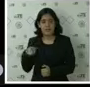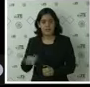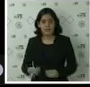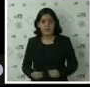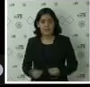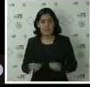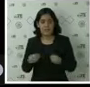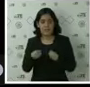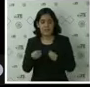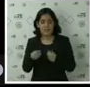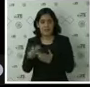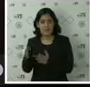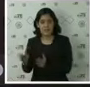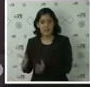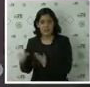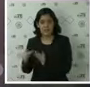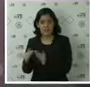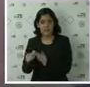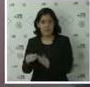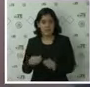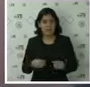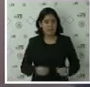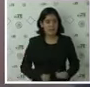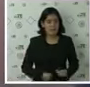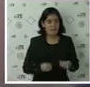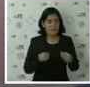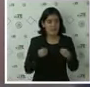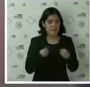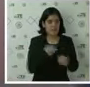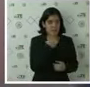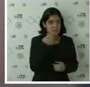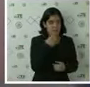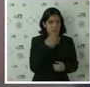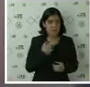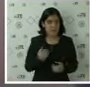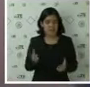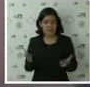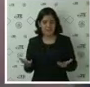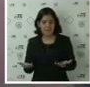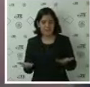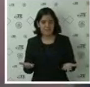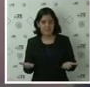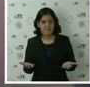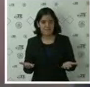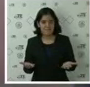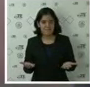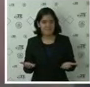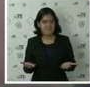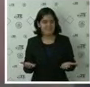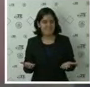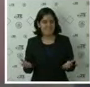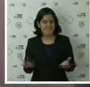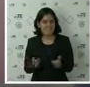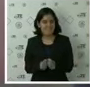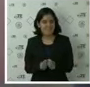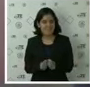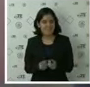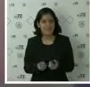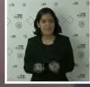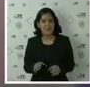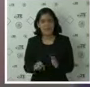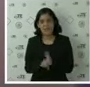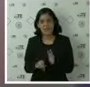bastante delgada. Desde situaciones tales como entrar a clase por Zoom y que las demás personas puedan ver nuestra casa, hasta que los únicos estímulos